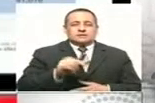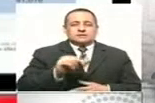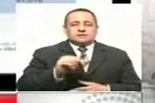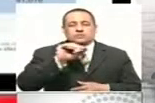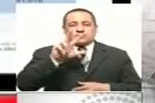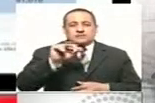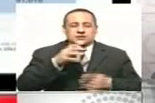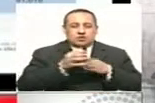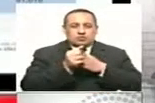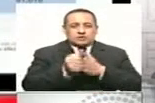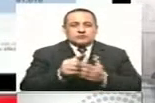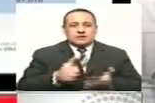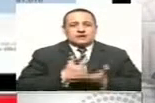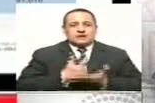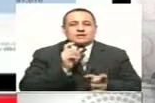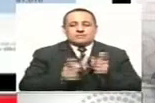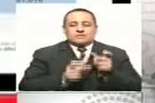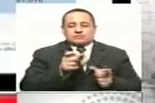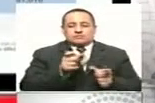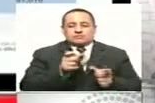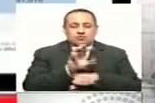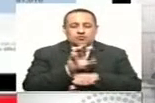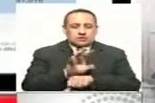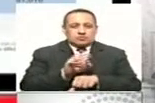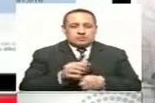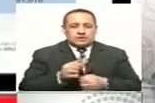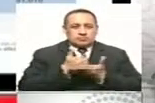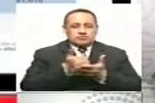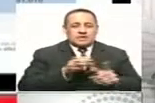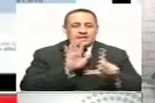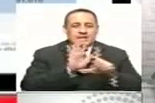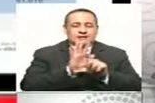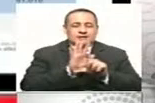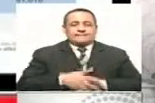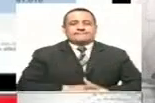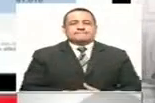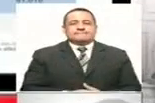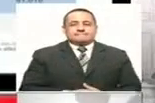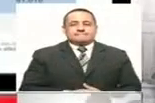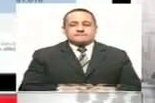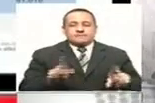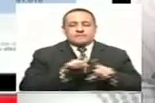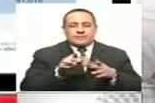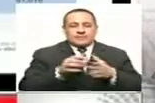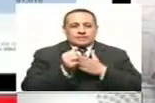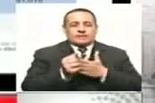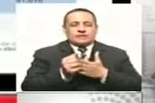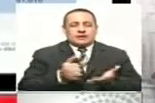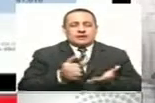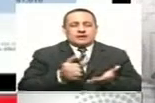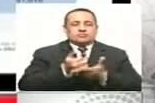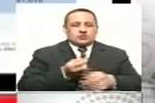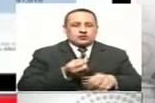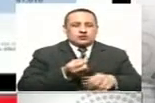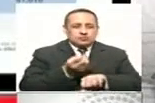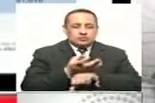524.453 orientaciones a usuarios. Es importante en este sector las orientaciones, y eso es como